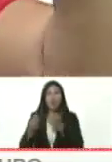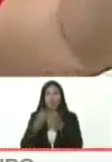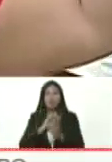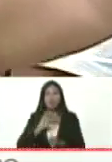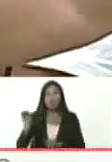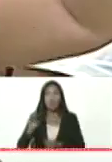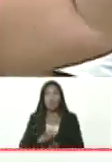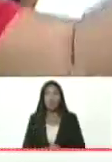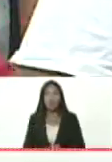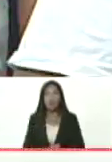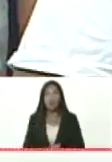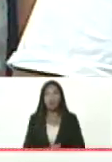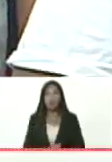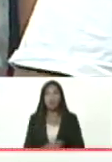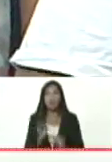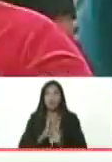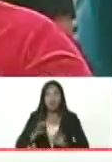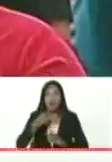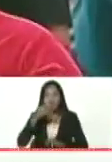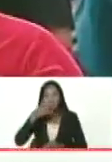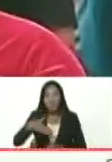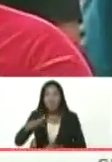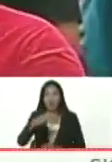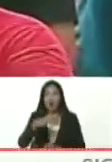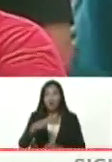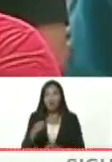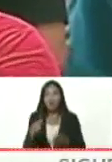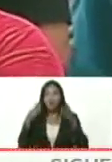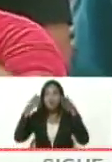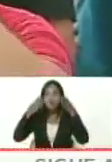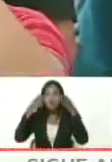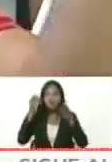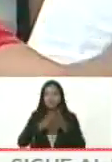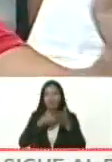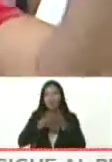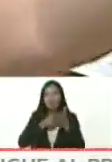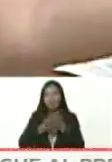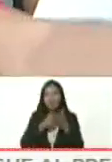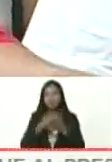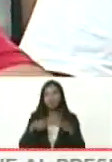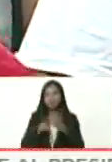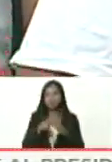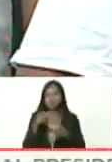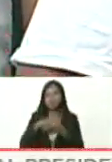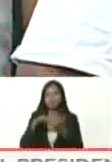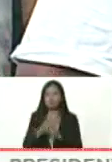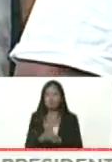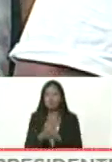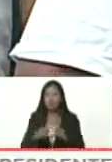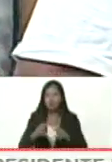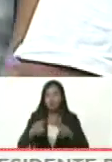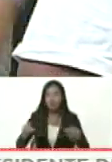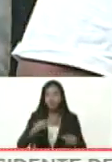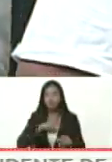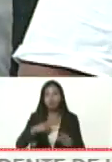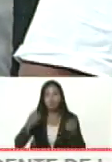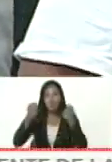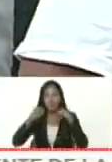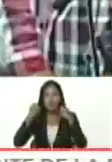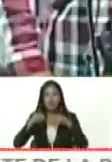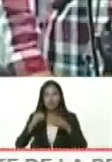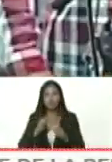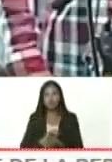No va a haber más Trump, no va a haber más nadie. Aquí hay un pueblo que se está formando para pelear. Y la pelea es en el campo. Aquí estamos preparándonos,